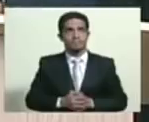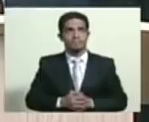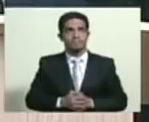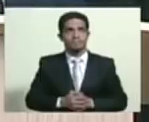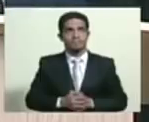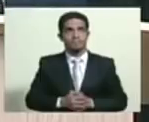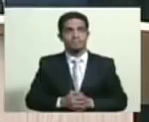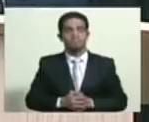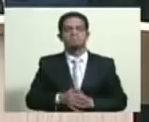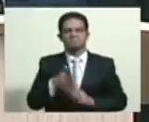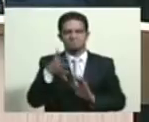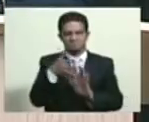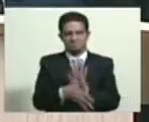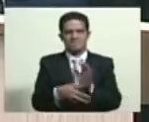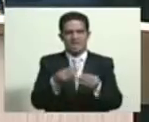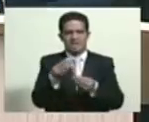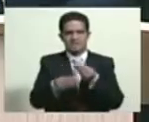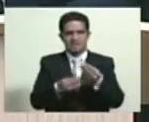¿Qué hicieron?